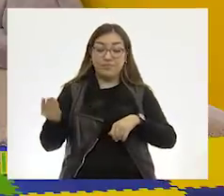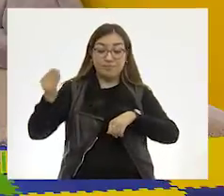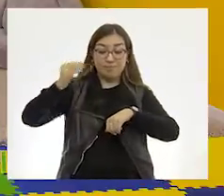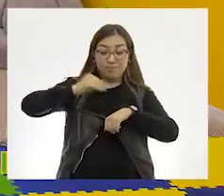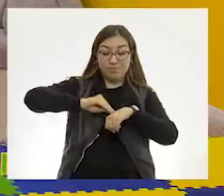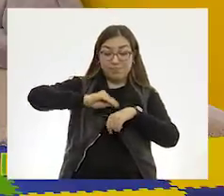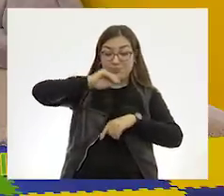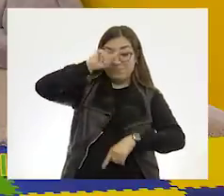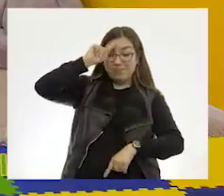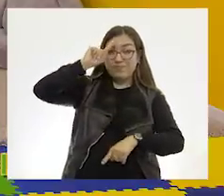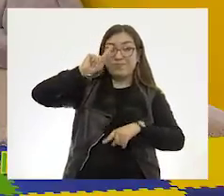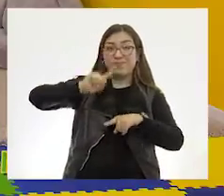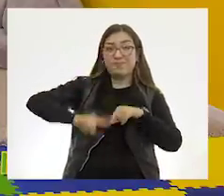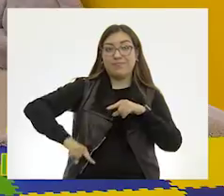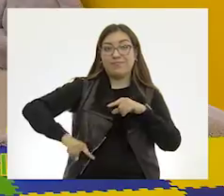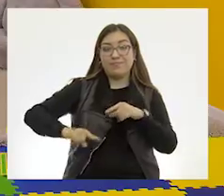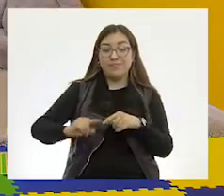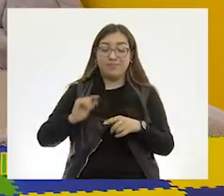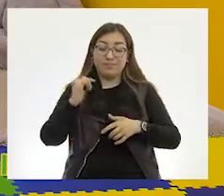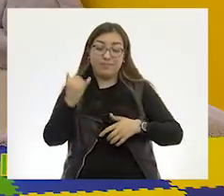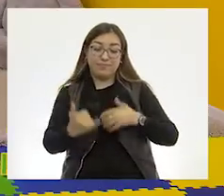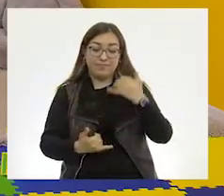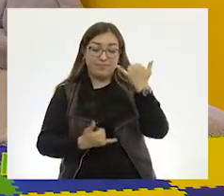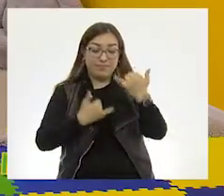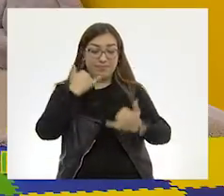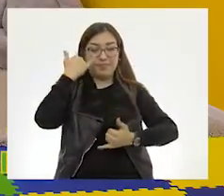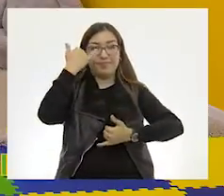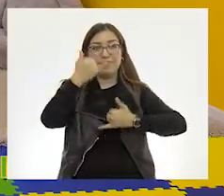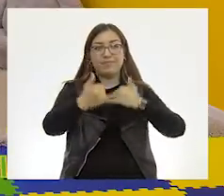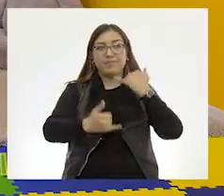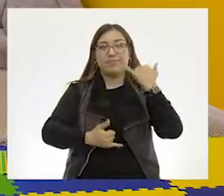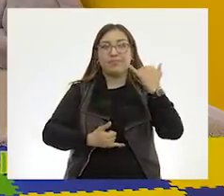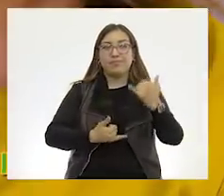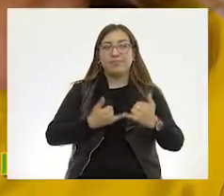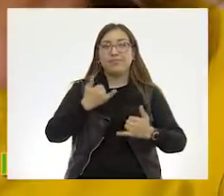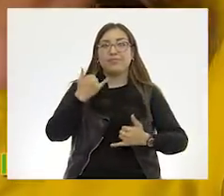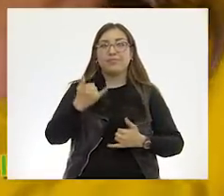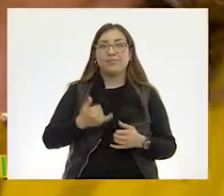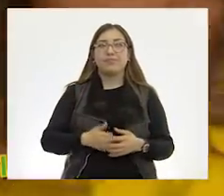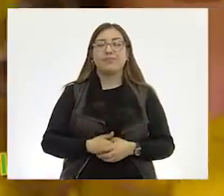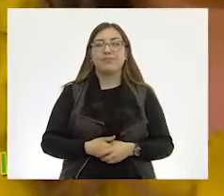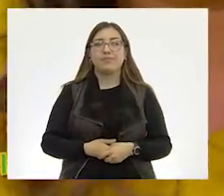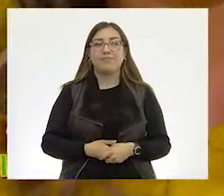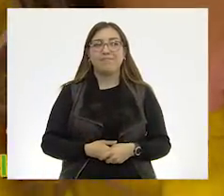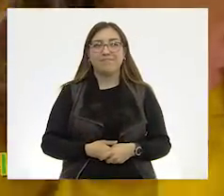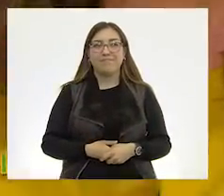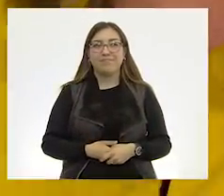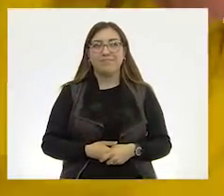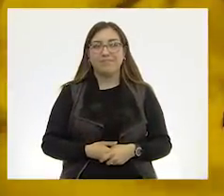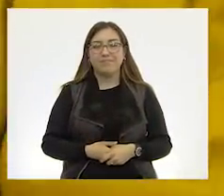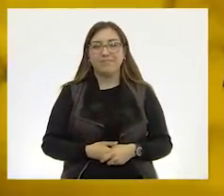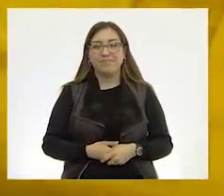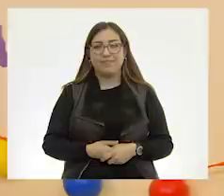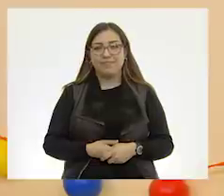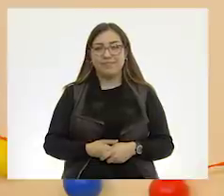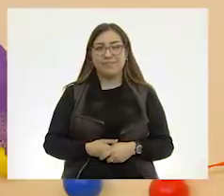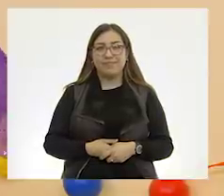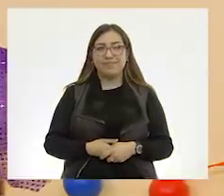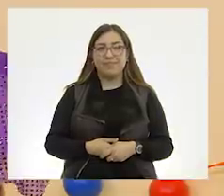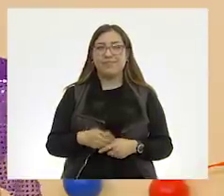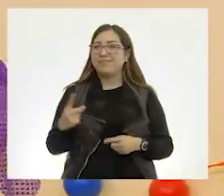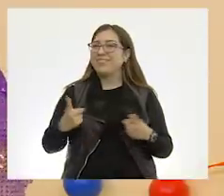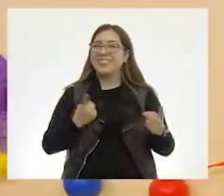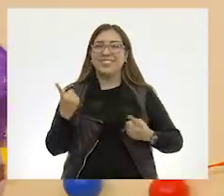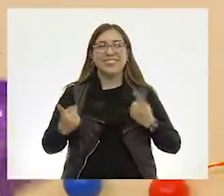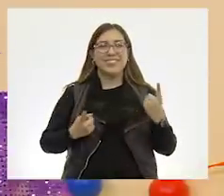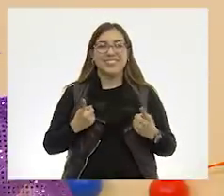ya se lo pone, ya se lo quita para jugar con él. ¡Qué